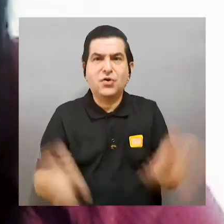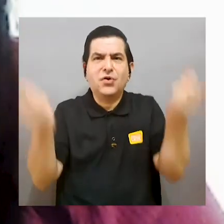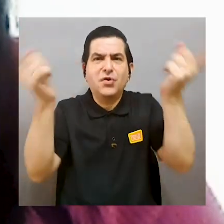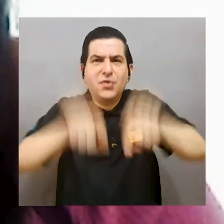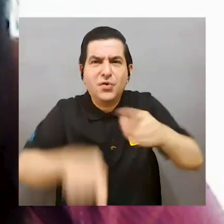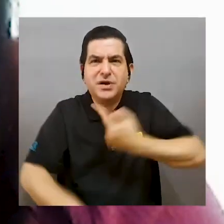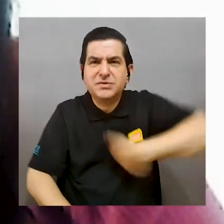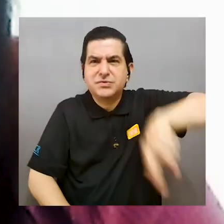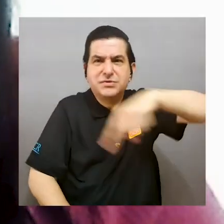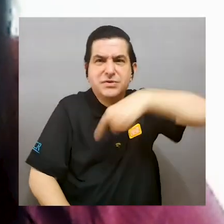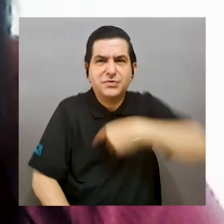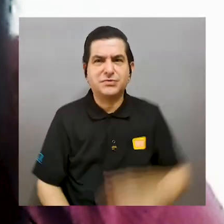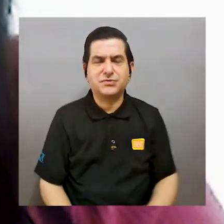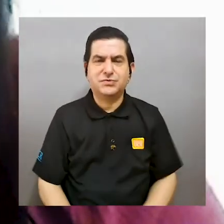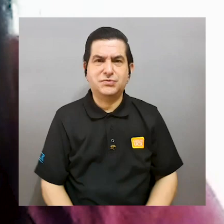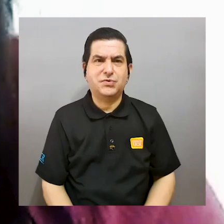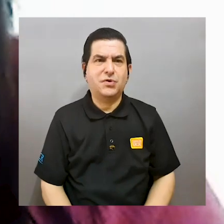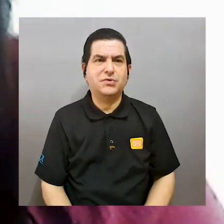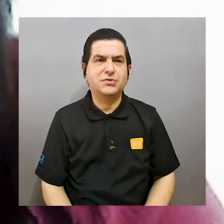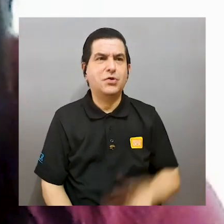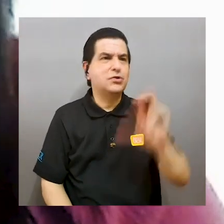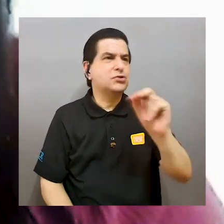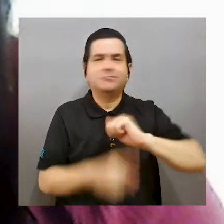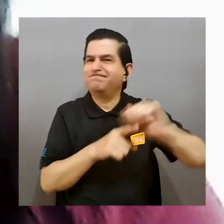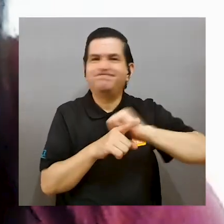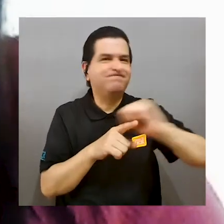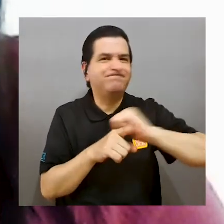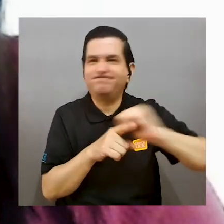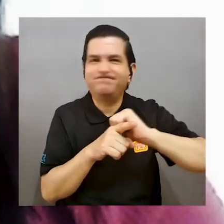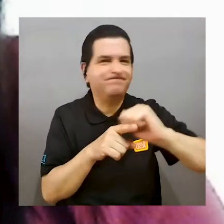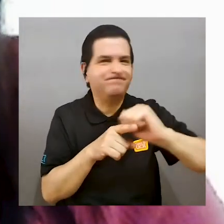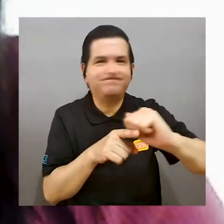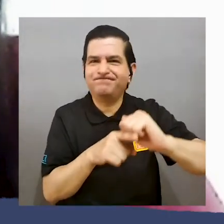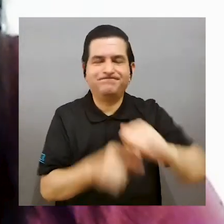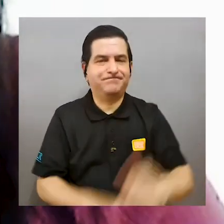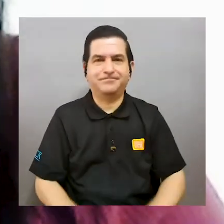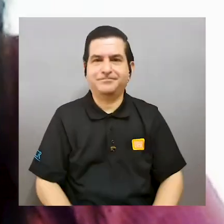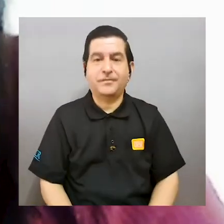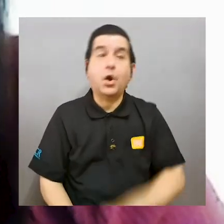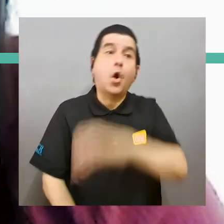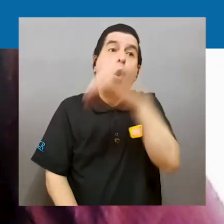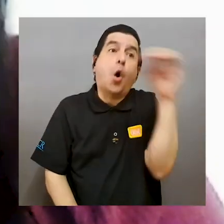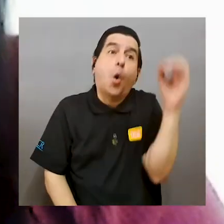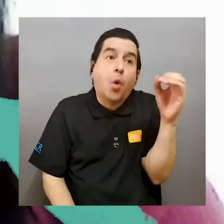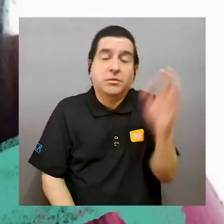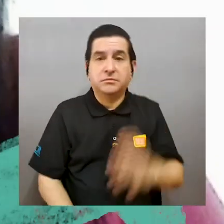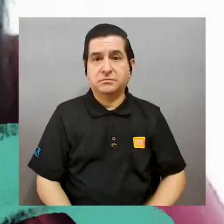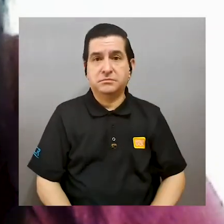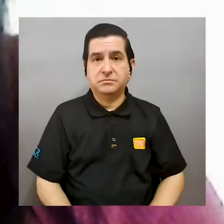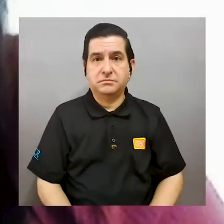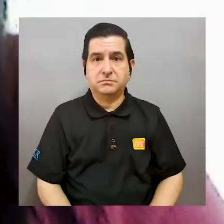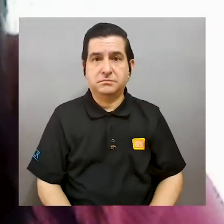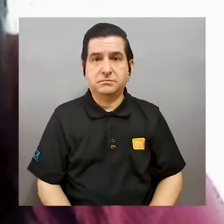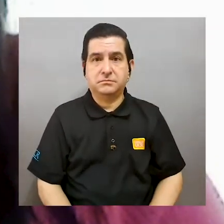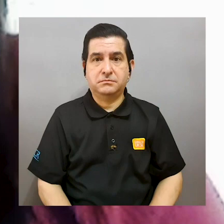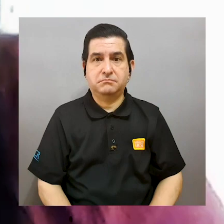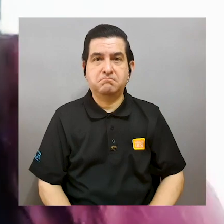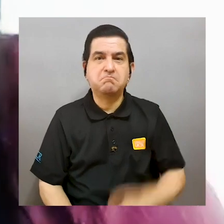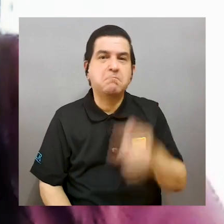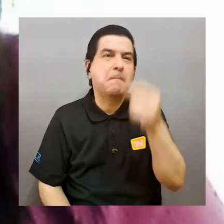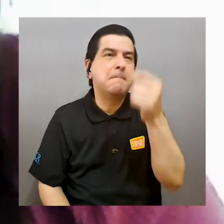que está pasando es que nosotros no estamos siendo capacitados, entonces, o se